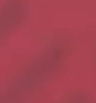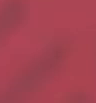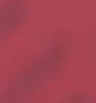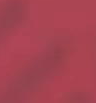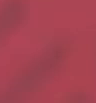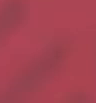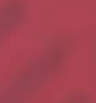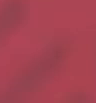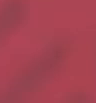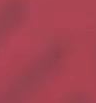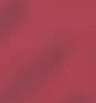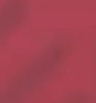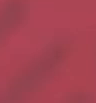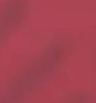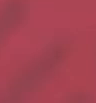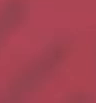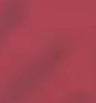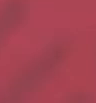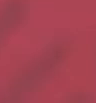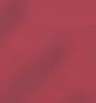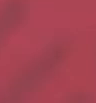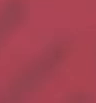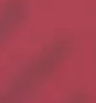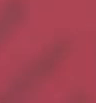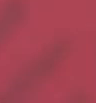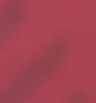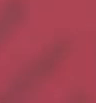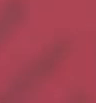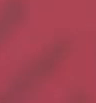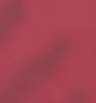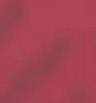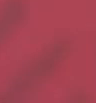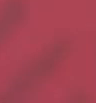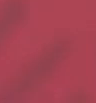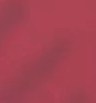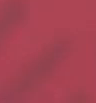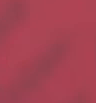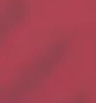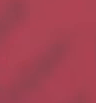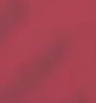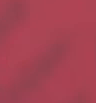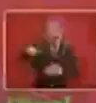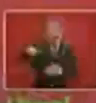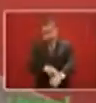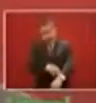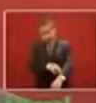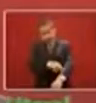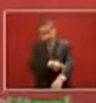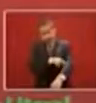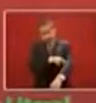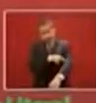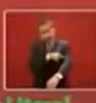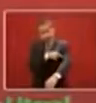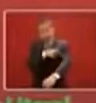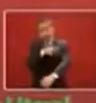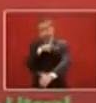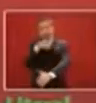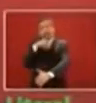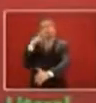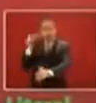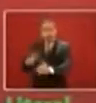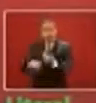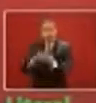ahorita es de todo el gabinete, y eso que es subsecretario, no es el secretario, pero de todos los funcionarios cercanos al presidente, sin duda, hoy